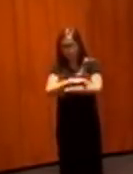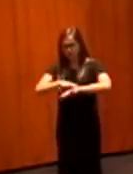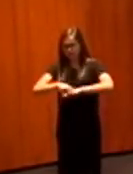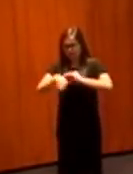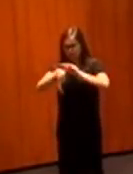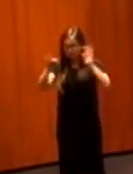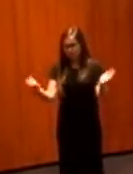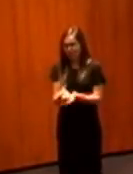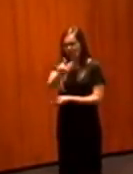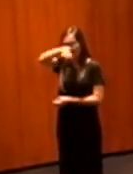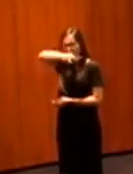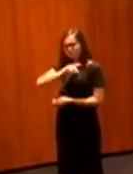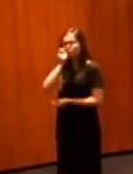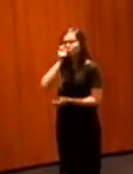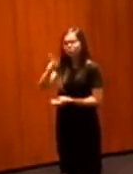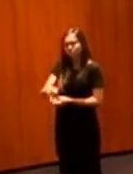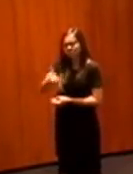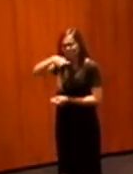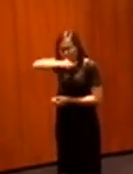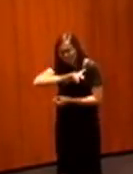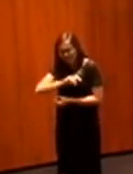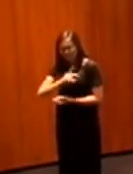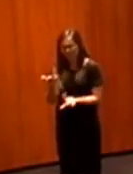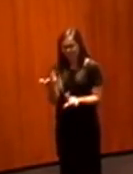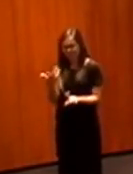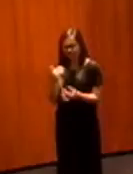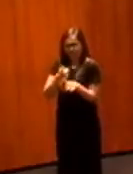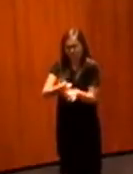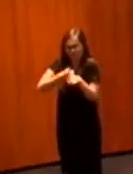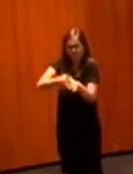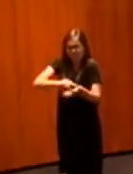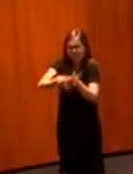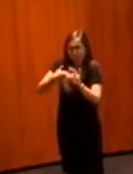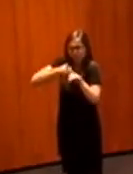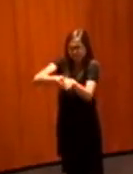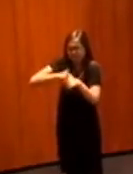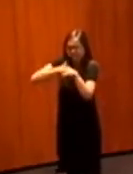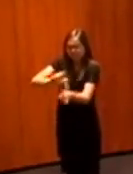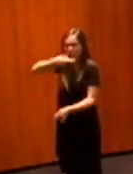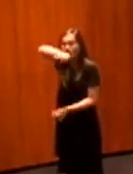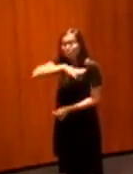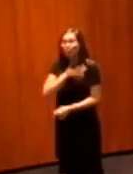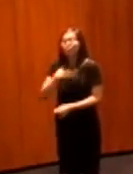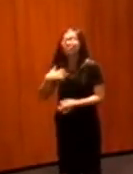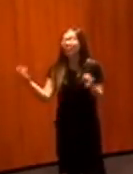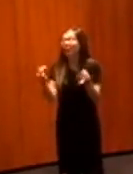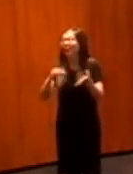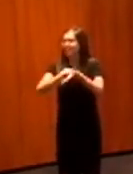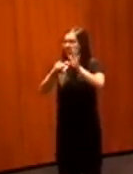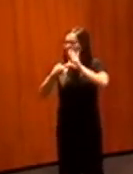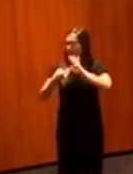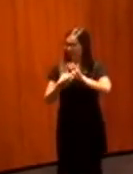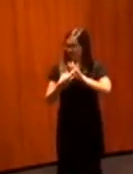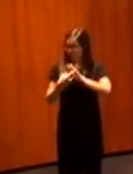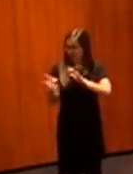Eh, ellos se dan cuenta que no pueden estar corriendo continuamente detrás de las tecnologías y que lo que quieren es poner las tecnologías a su servicio. Eso por